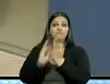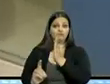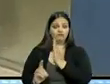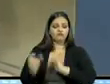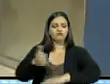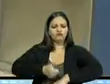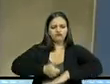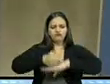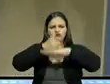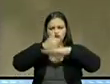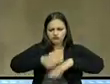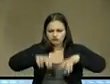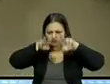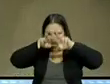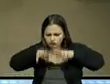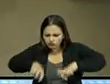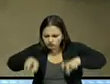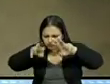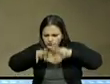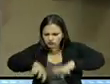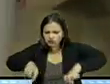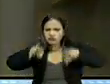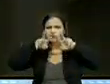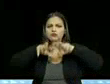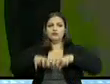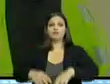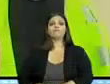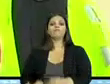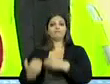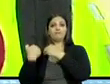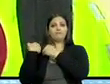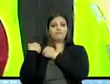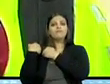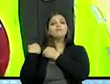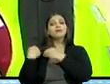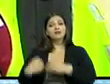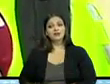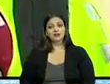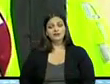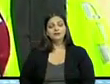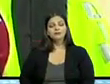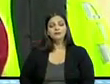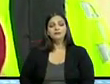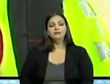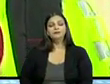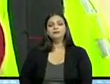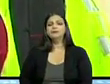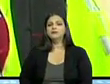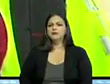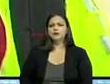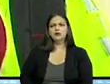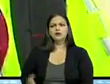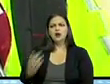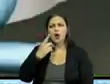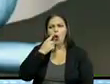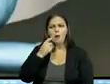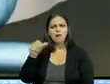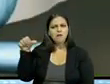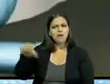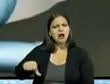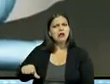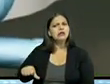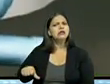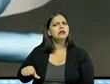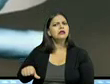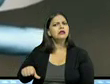investigada, verificada, contrastada a efectos de poder de alguna u otra manera corroborar o ratificar que en efecto